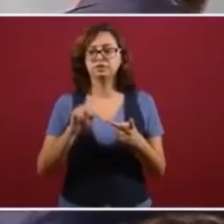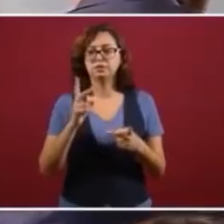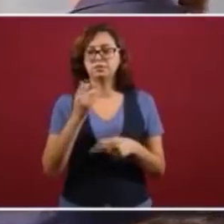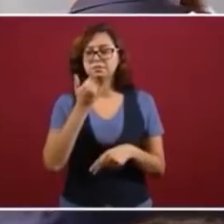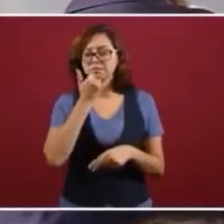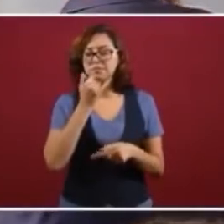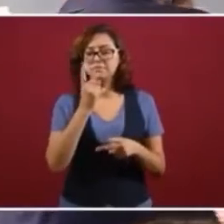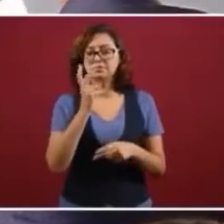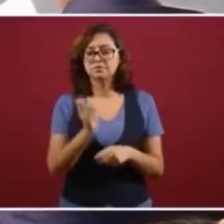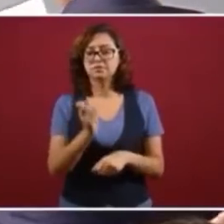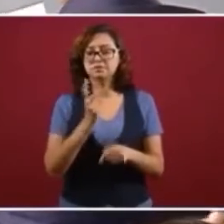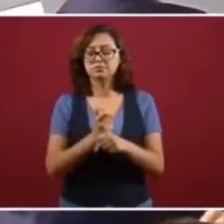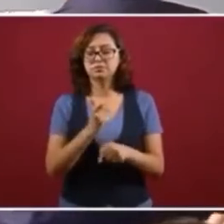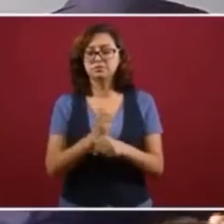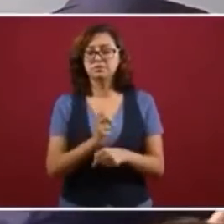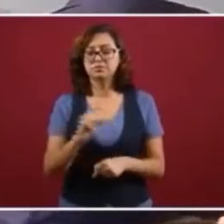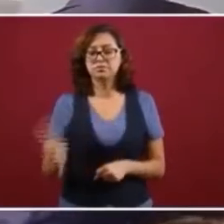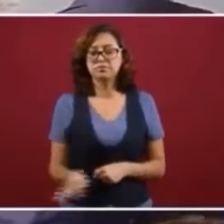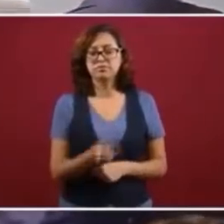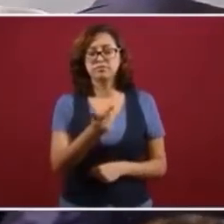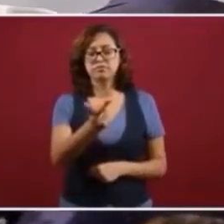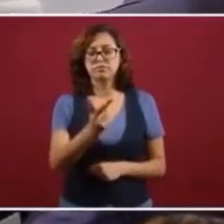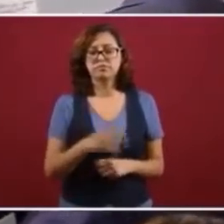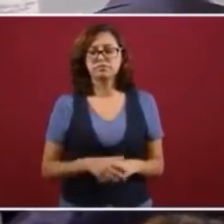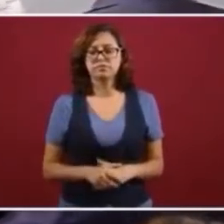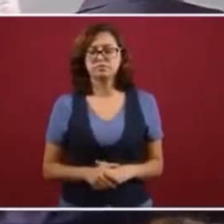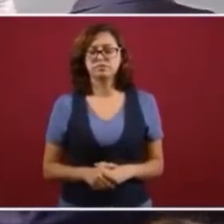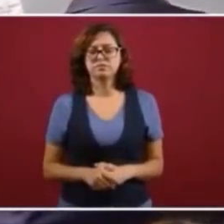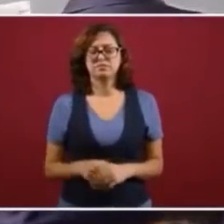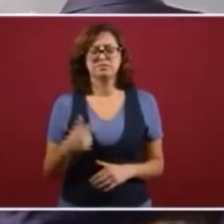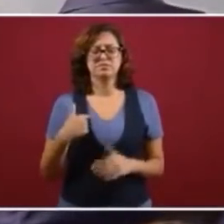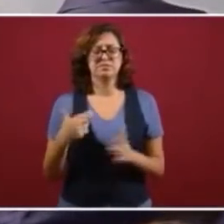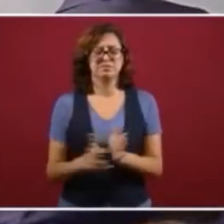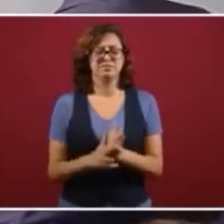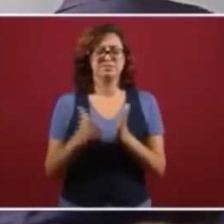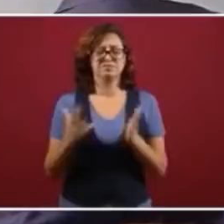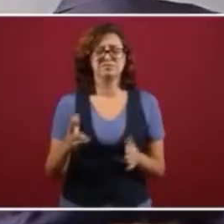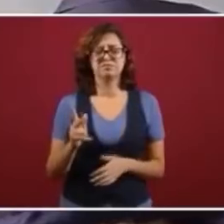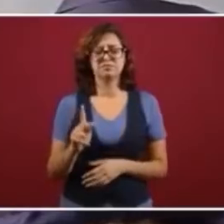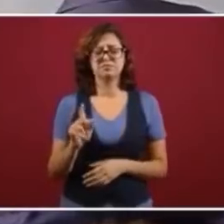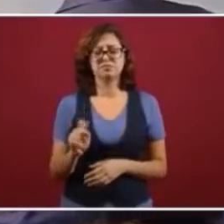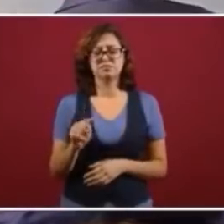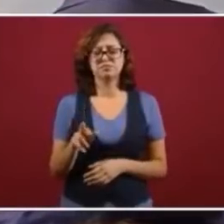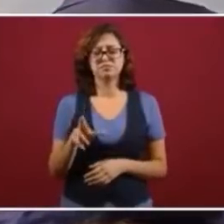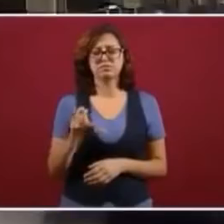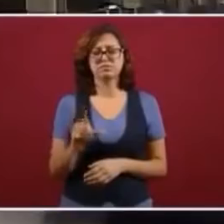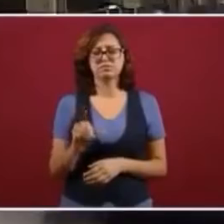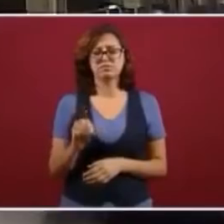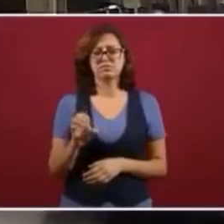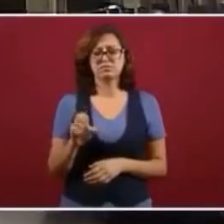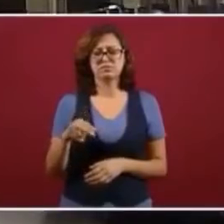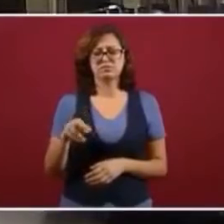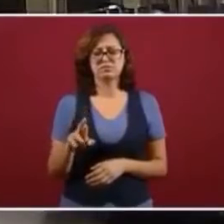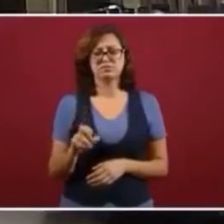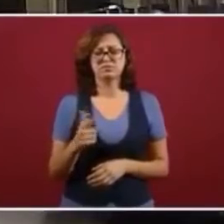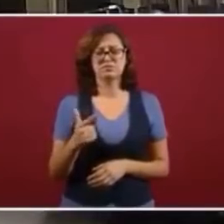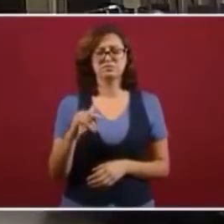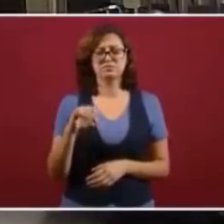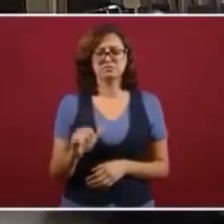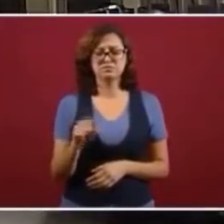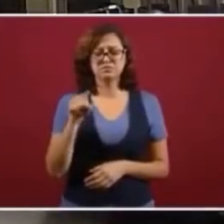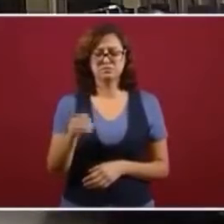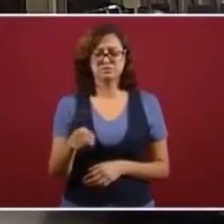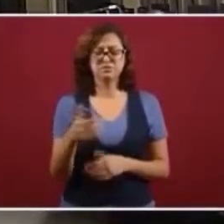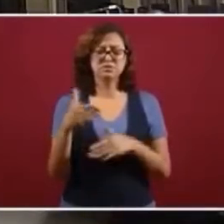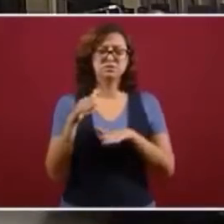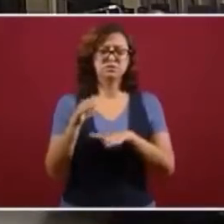disculpe. En nuestra revista Petróleo y Energía llevamos una investigación sobre oro negro.